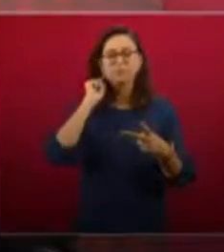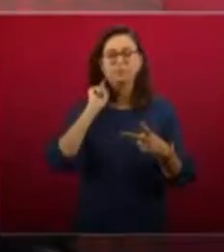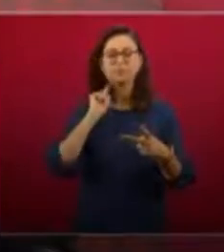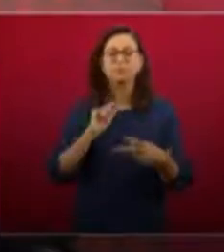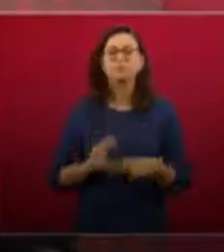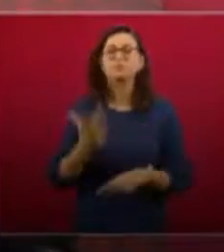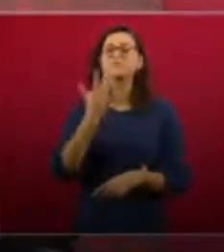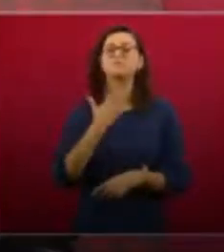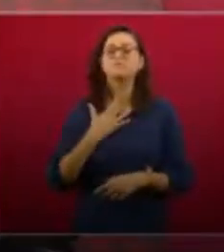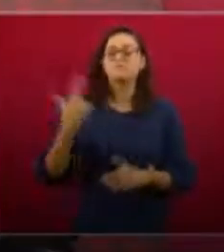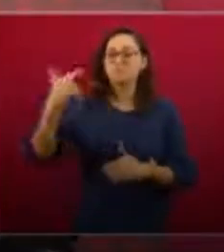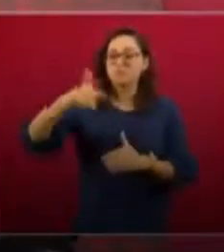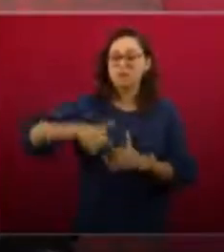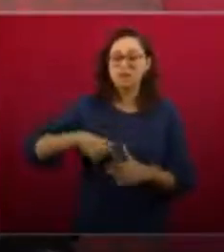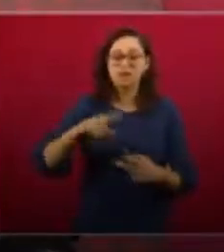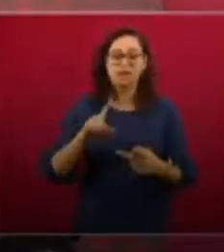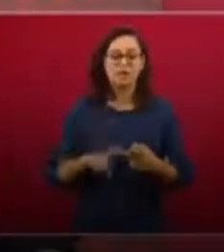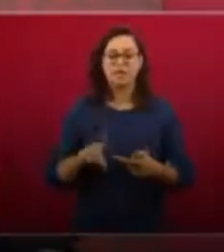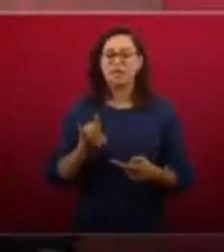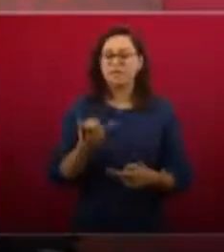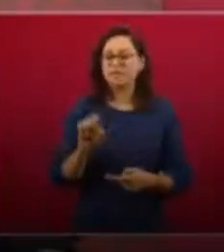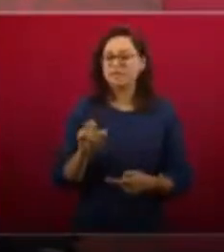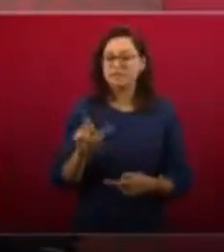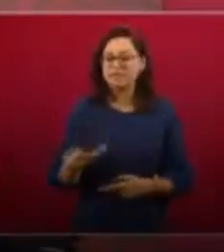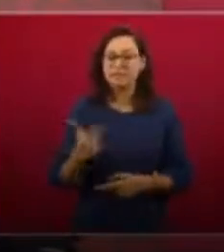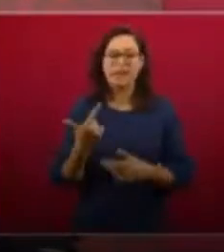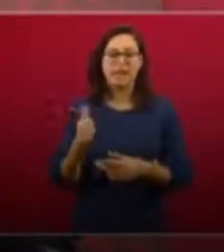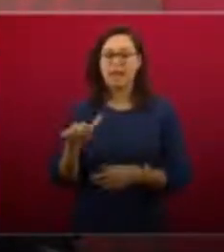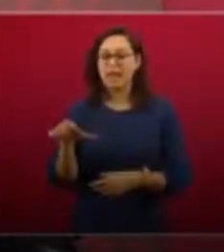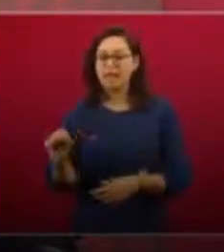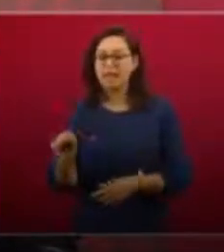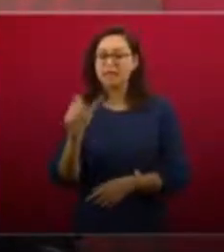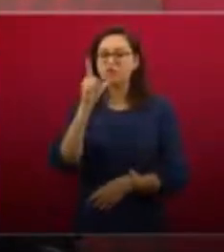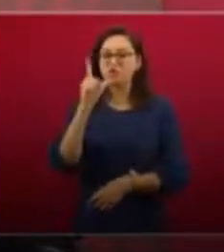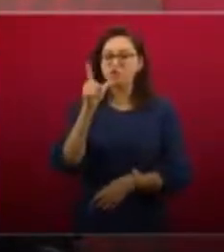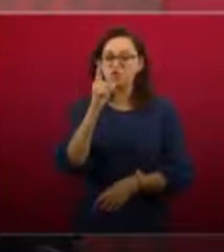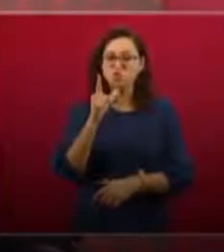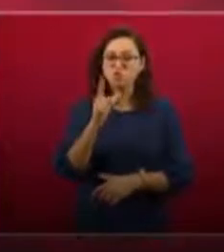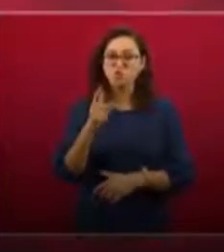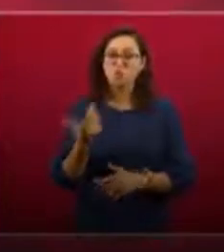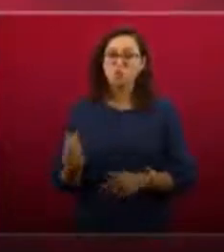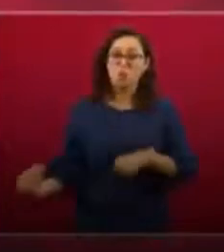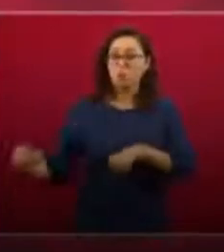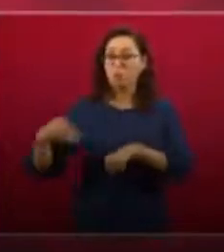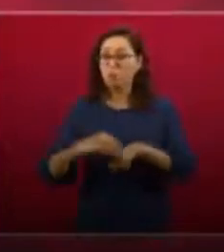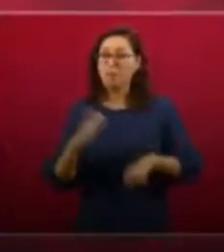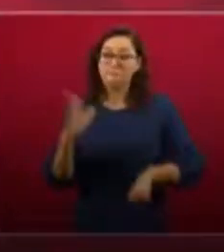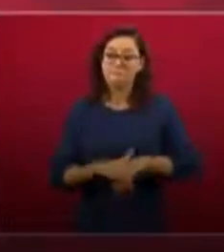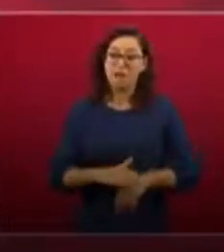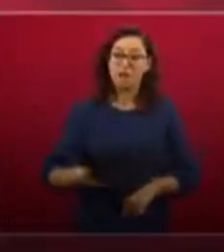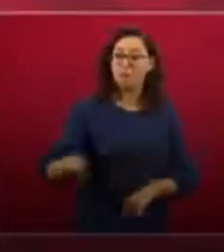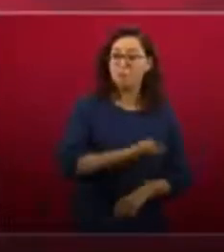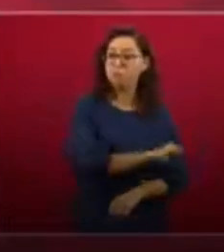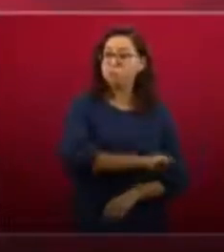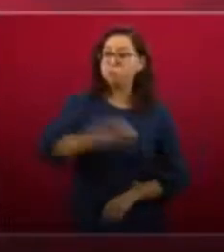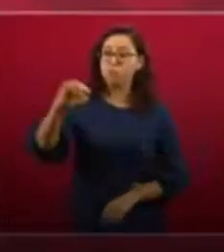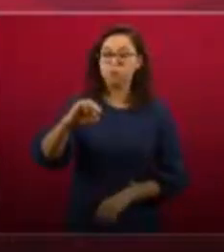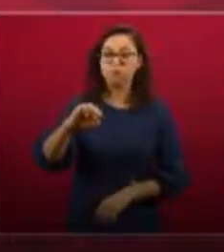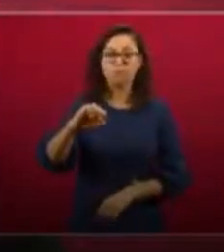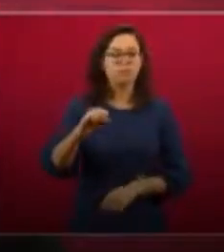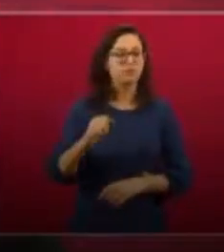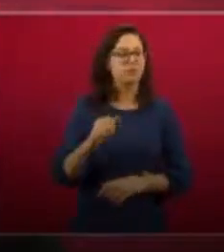las gasolinas, el diésel, el gas y la luz en términos reales este año.